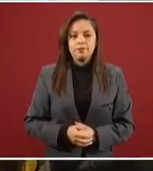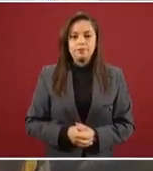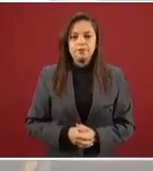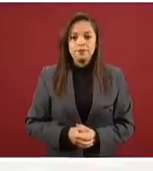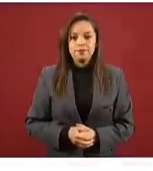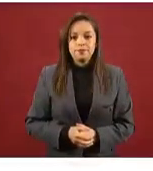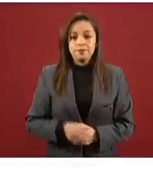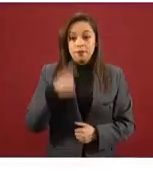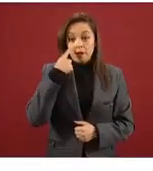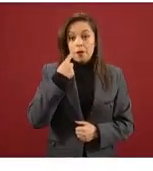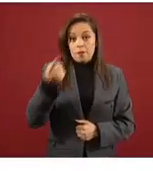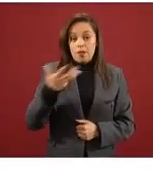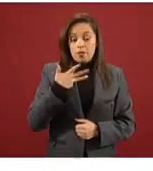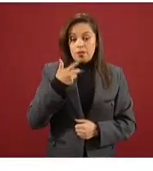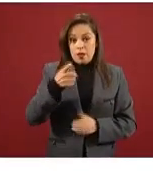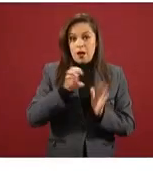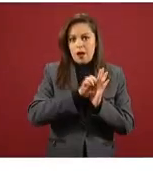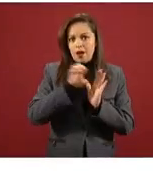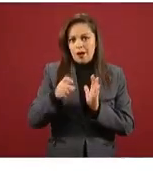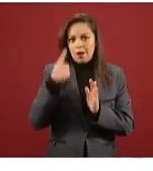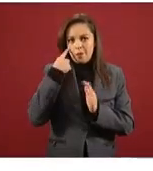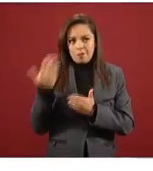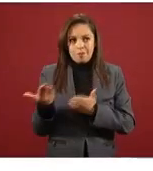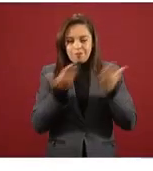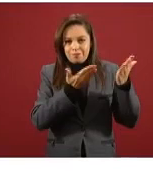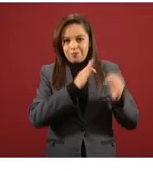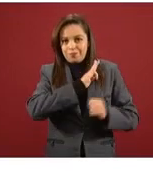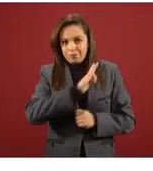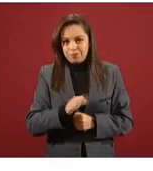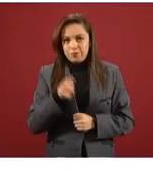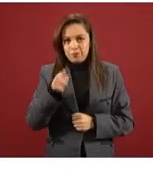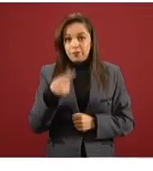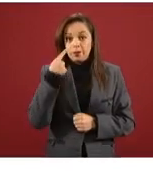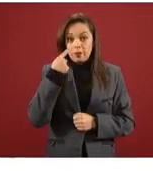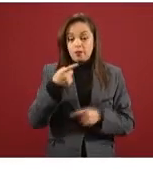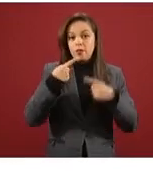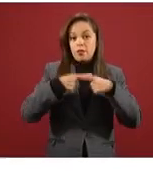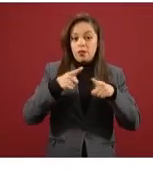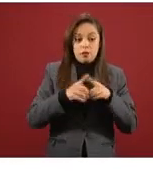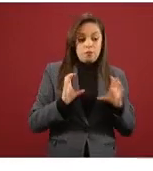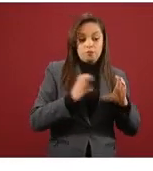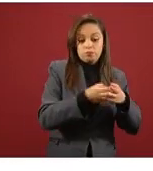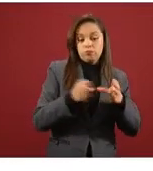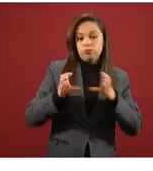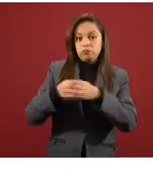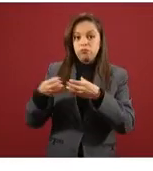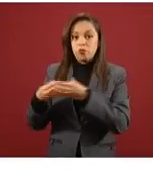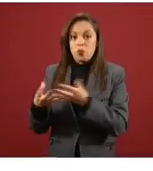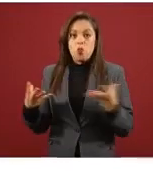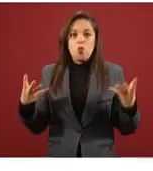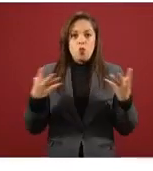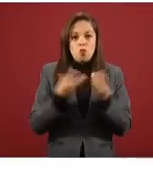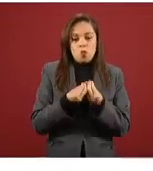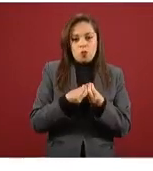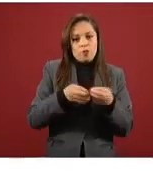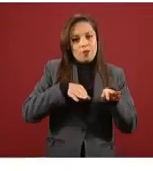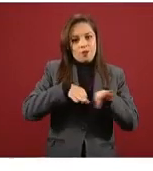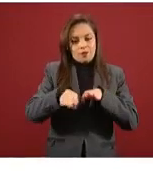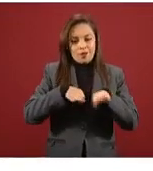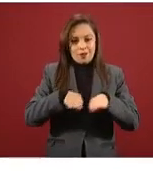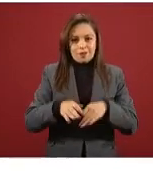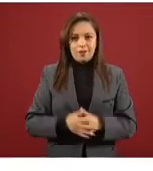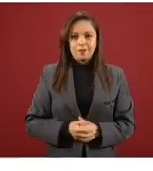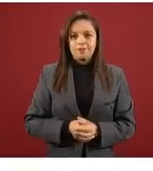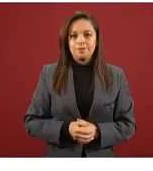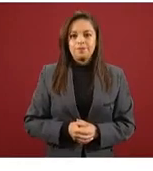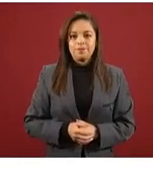estamos empezando a hacer y que estamos trabajando de manera conjunta con todas las instituciones. Cederé el uso de